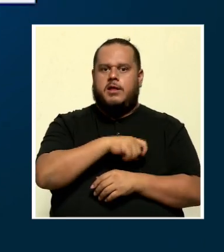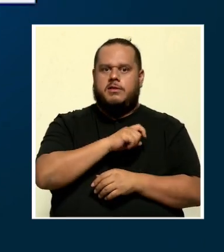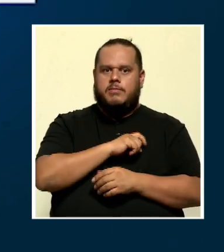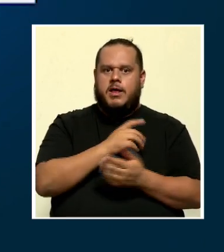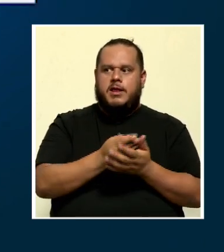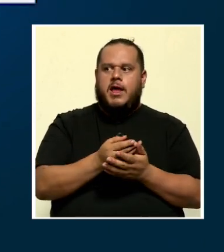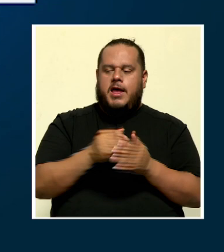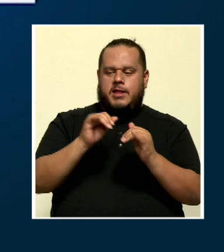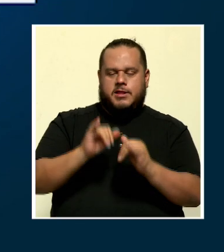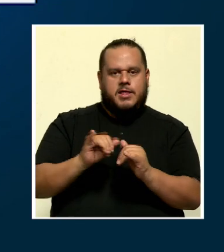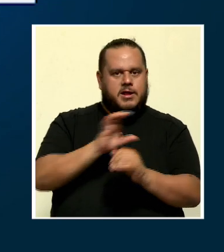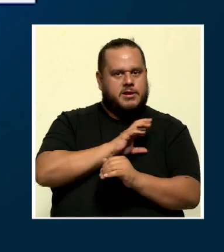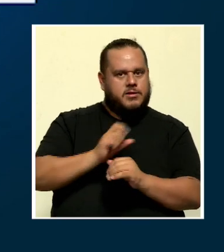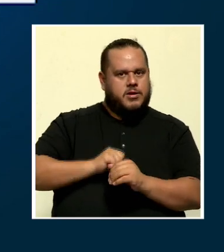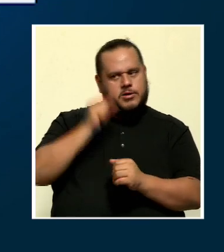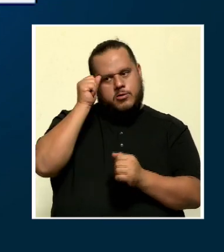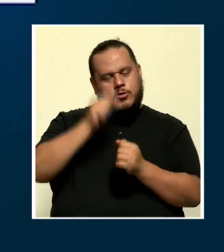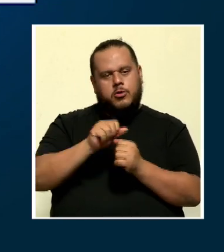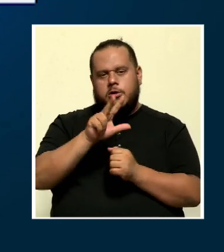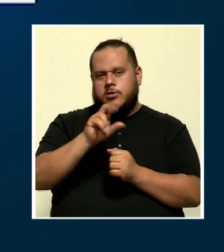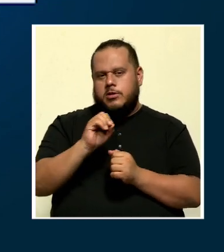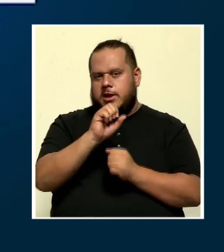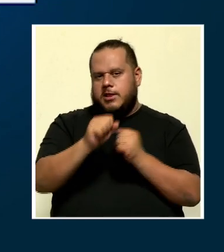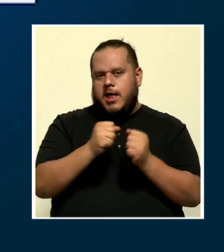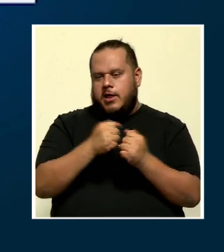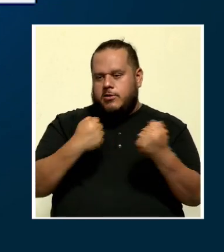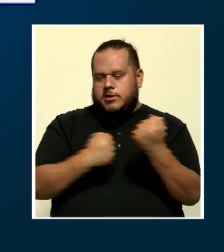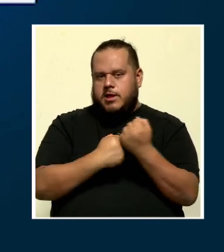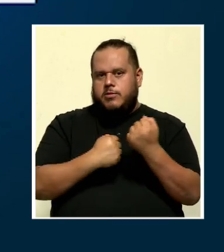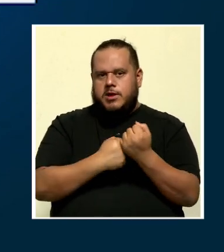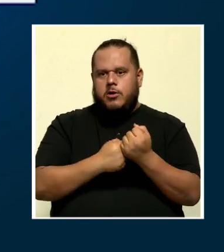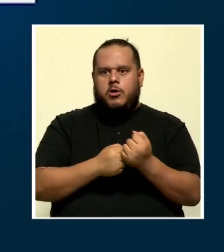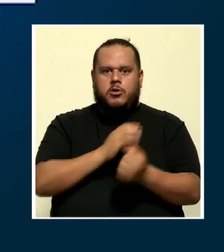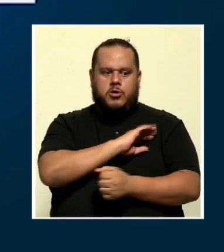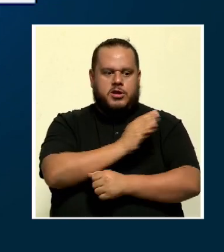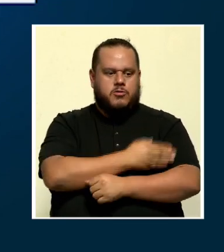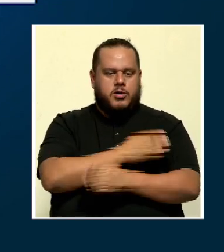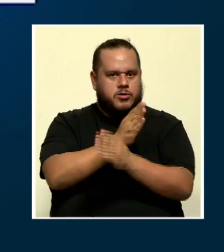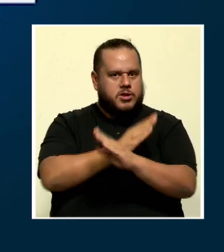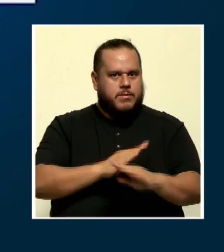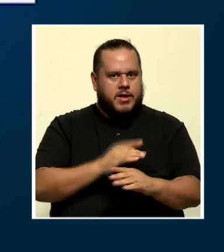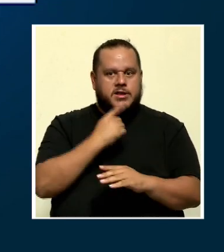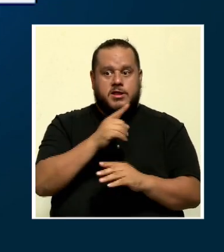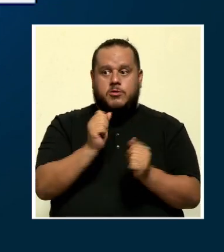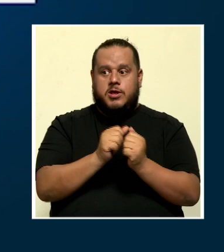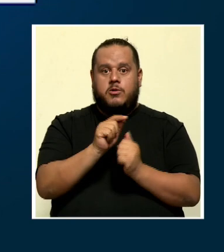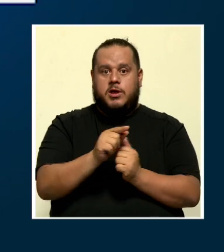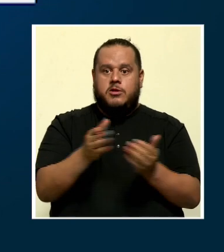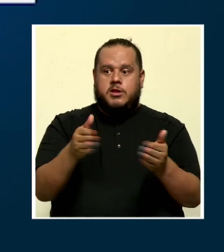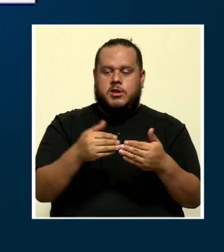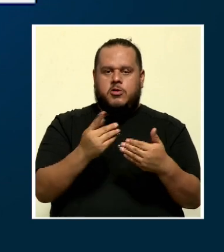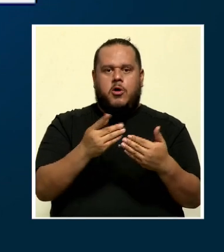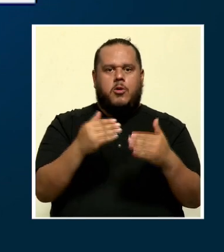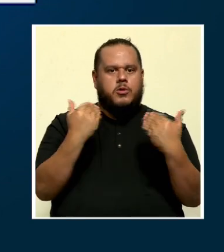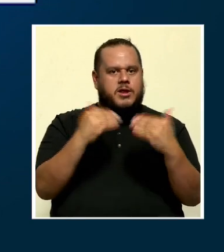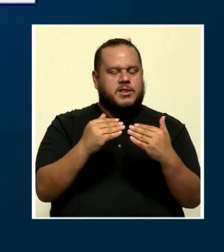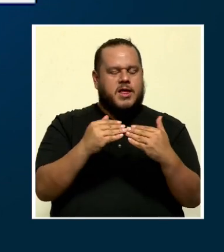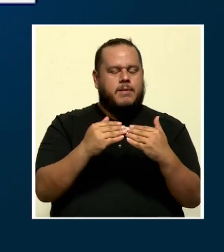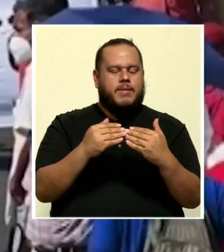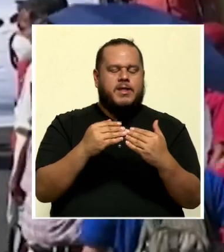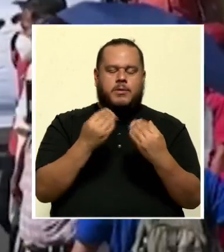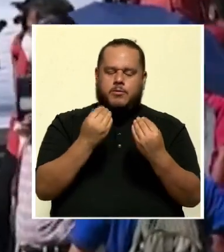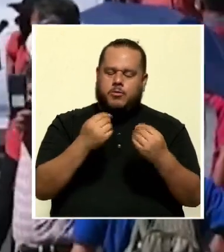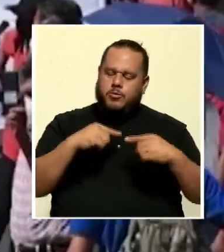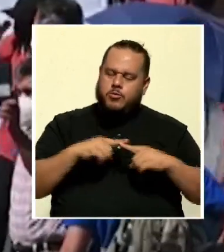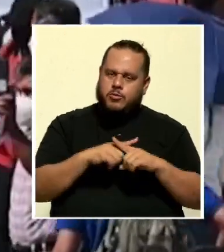en El Salvador recordó que hace 30 años apoyaron los esfuerzos de paz, subrayando que con ello se cerró una etapa enormemente